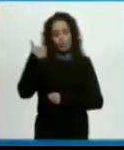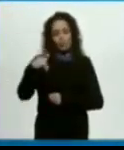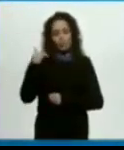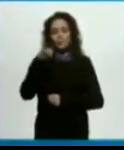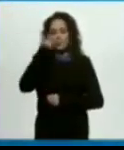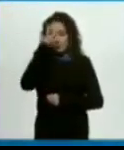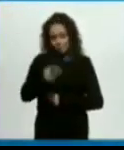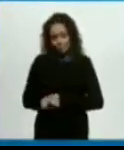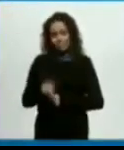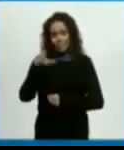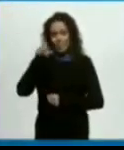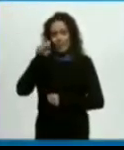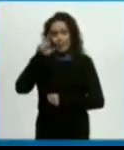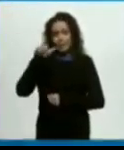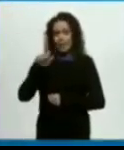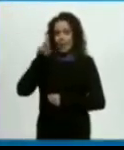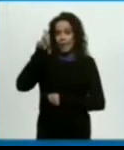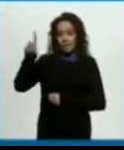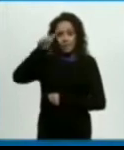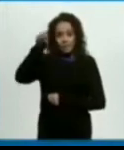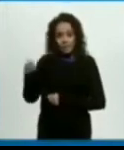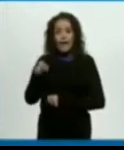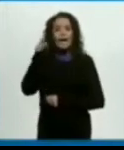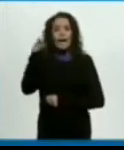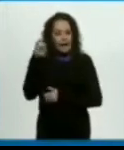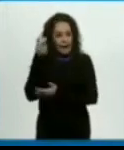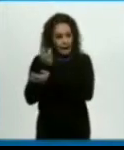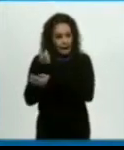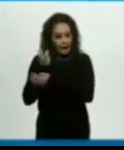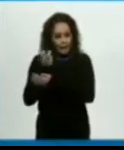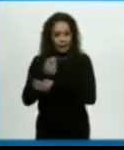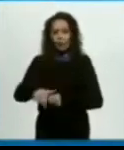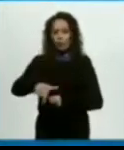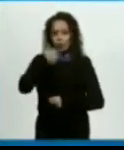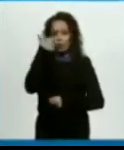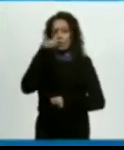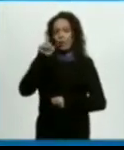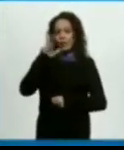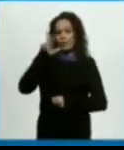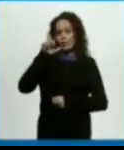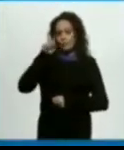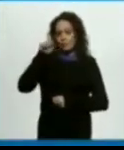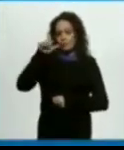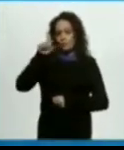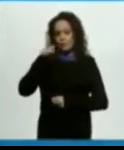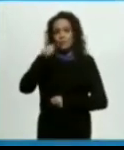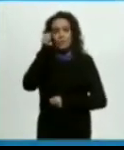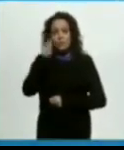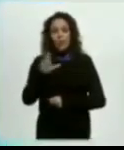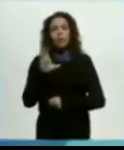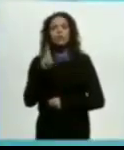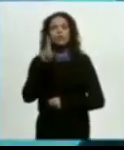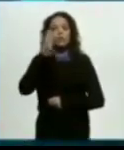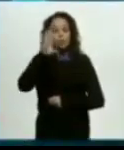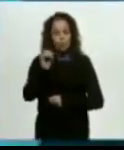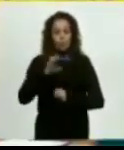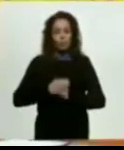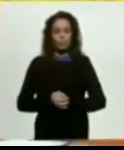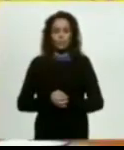la opción D, entonces, es el cuerpo geométrico que tiene 12 aristas, que es un cubo.